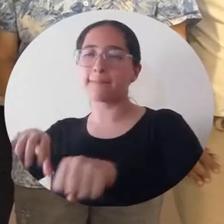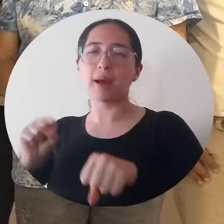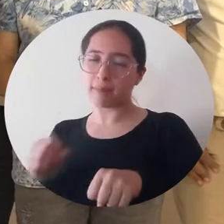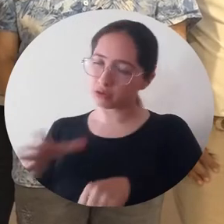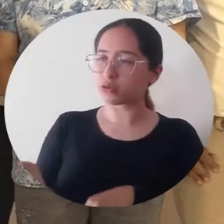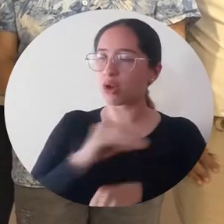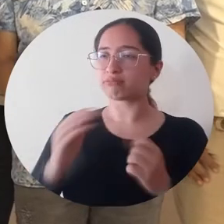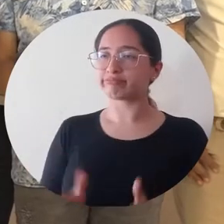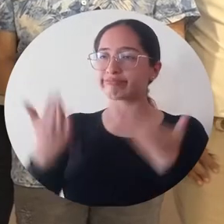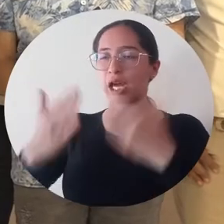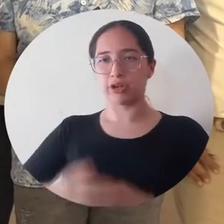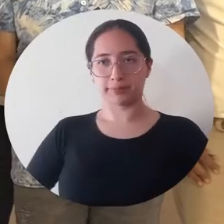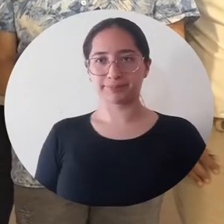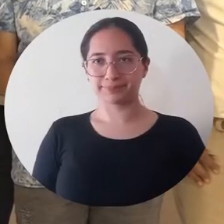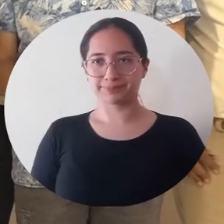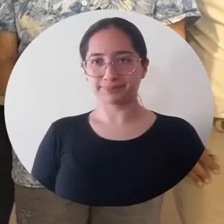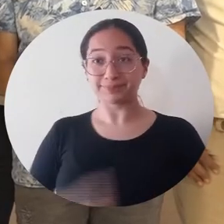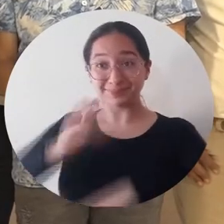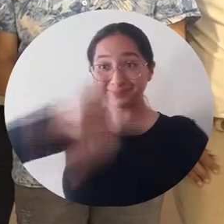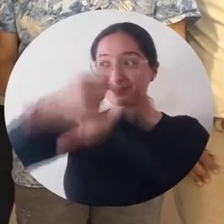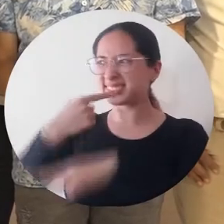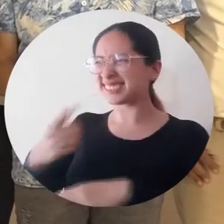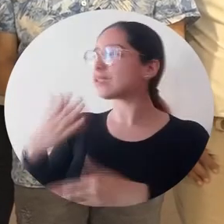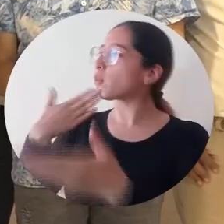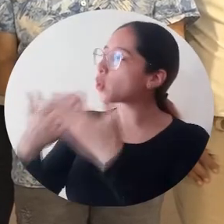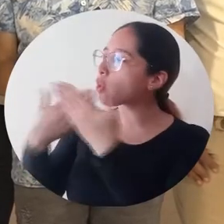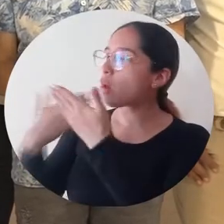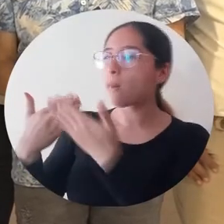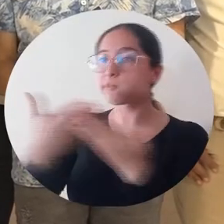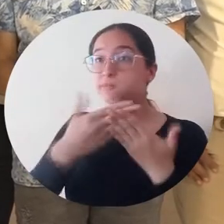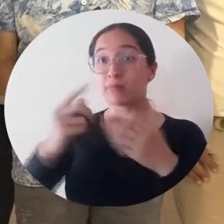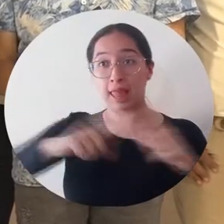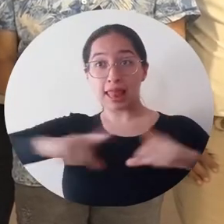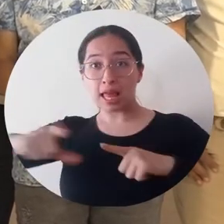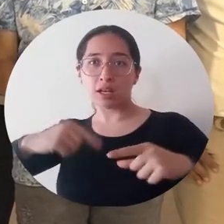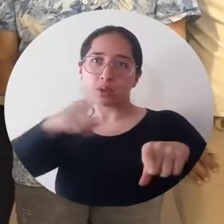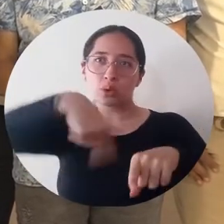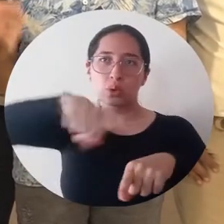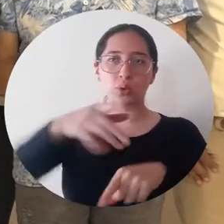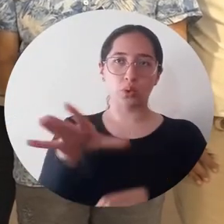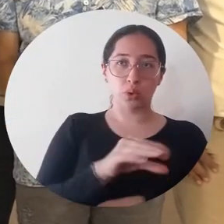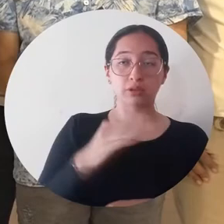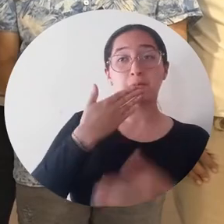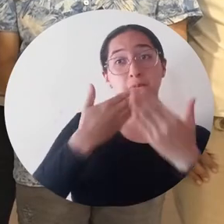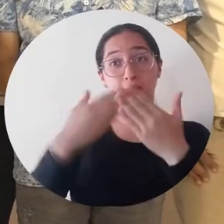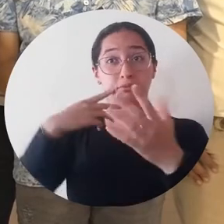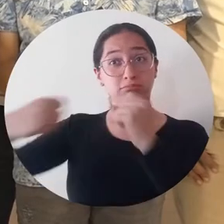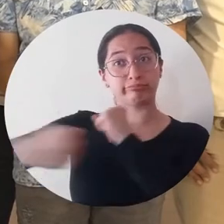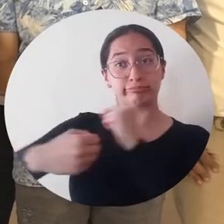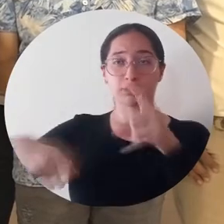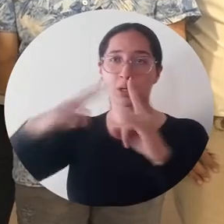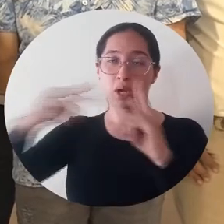logremos derrocar a esos delincuentes que nos han afectado últimamente esta jurisdicción.